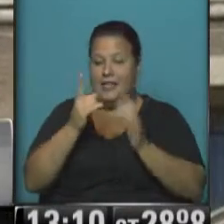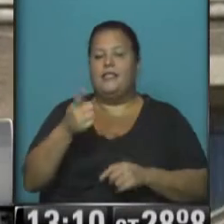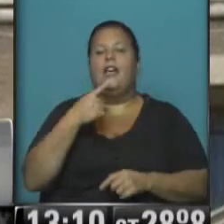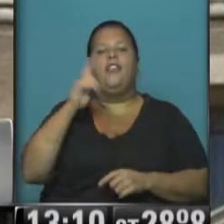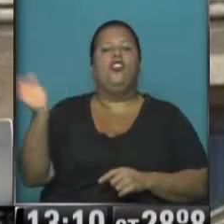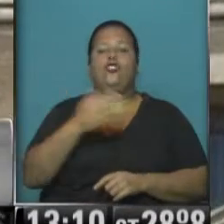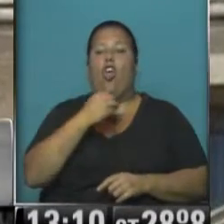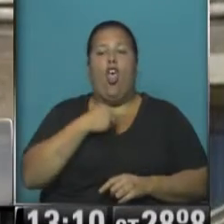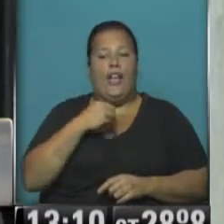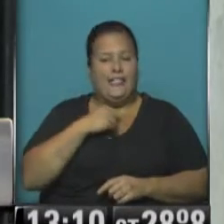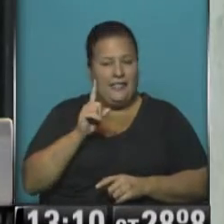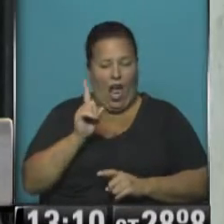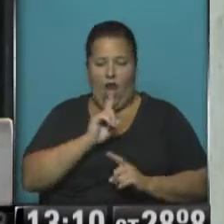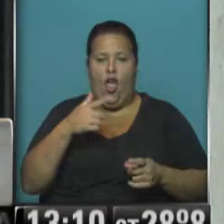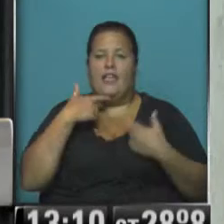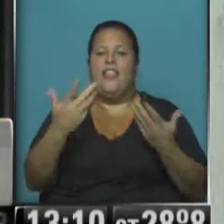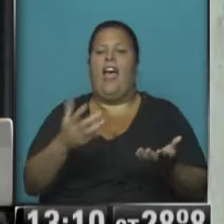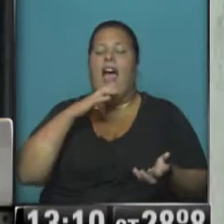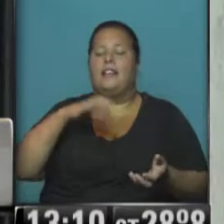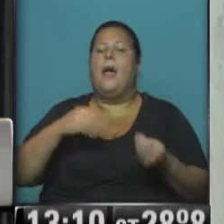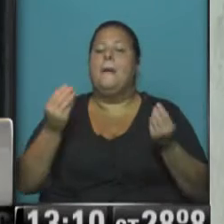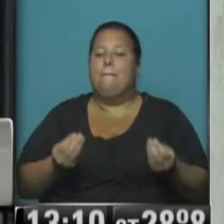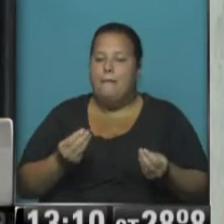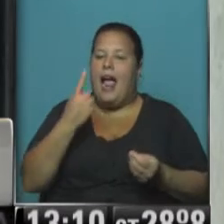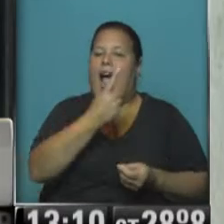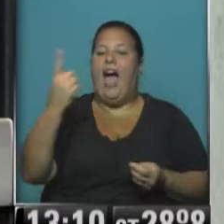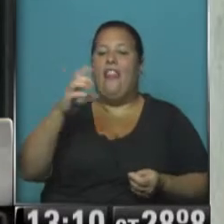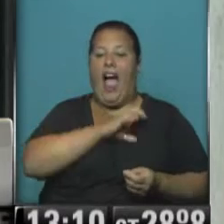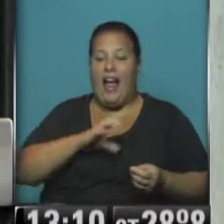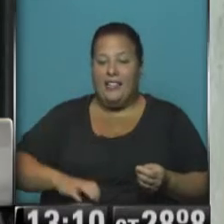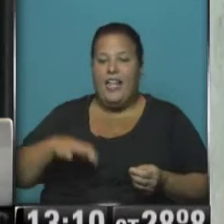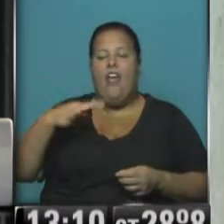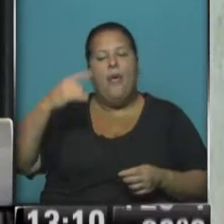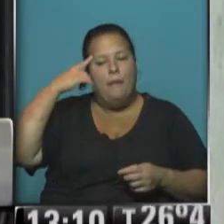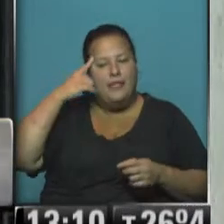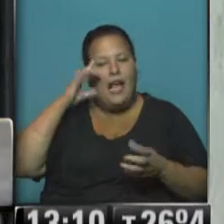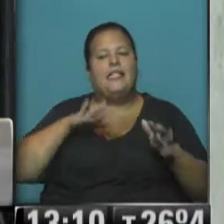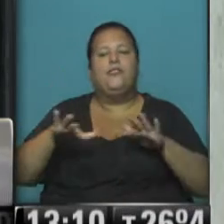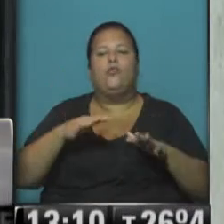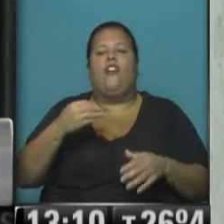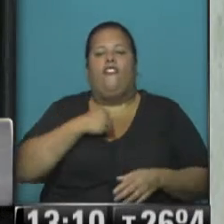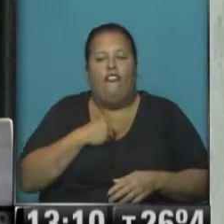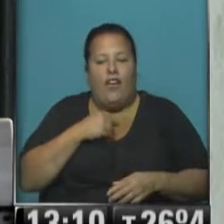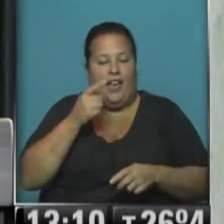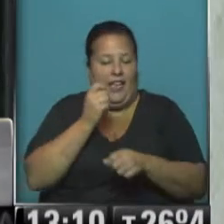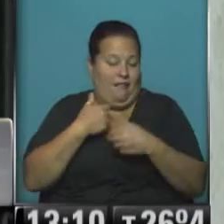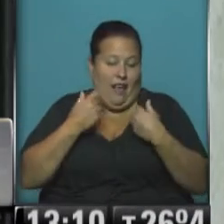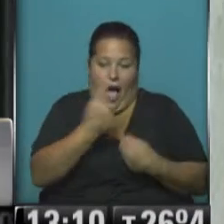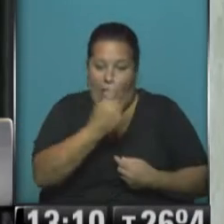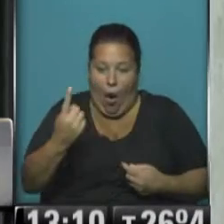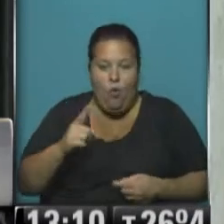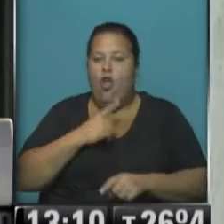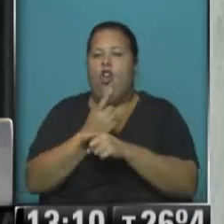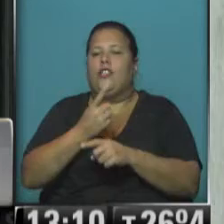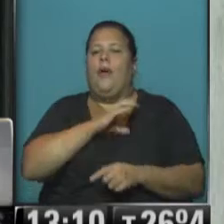no todos los cristianos son llamados a verter su sangre, pero cada cristiano debe ser coherente con las circunstancias de la fe que profesa. No se puede